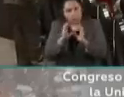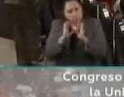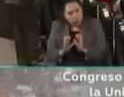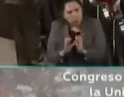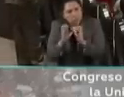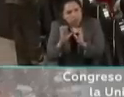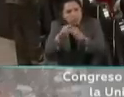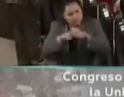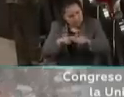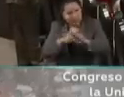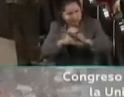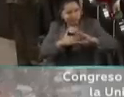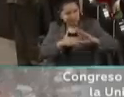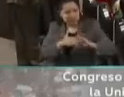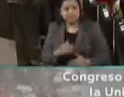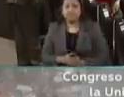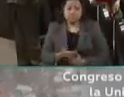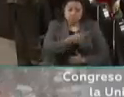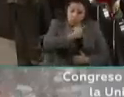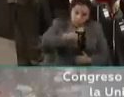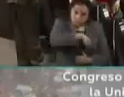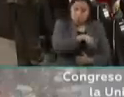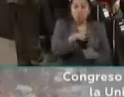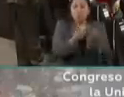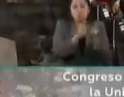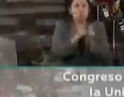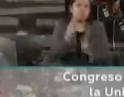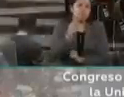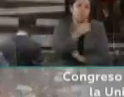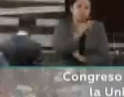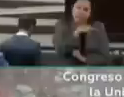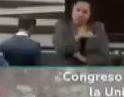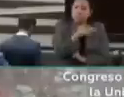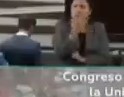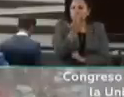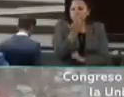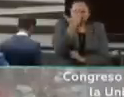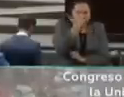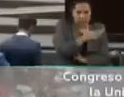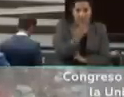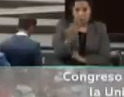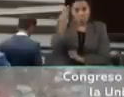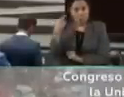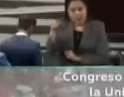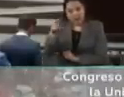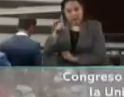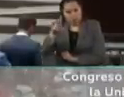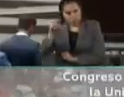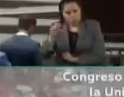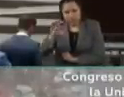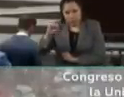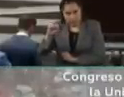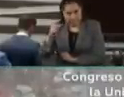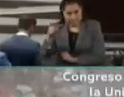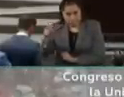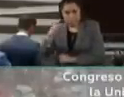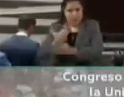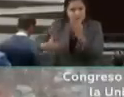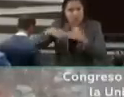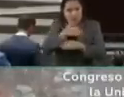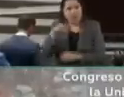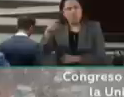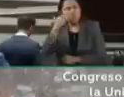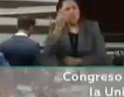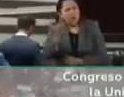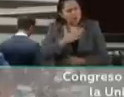escenario, en el Partido Verde respaldamos desde un inicio la aspiración legítima de la doctora Claudia Sheinbaum para convertirse en la